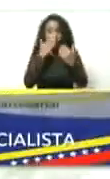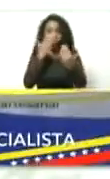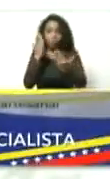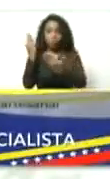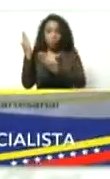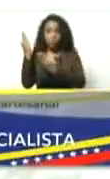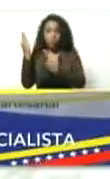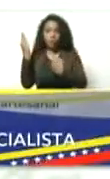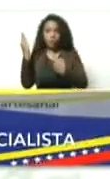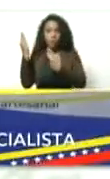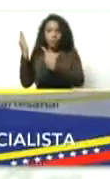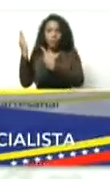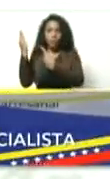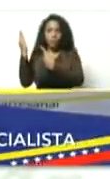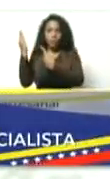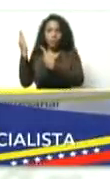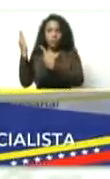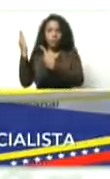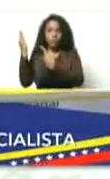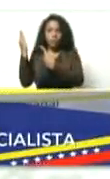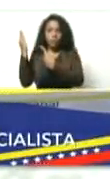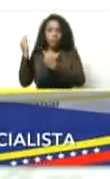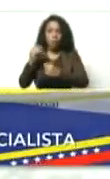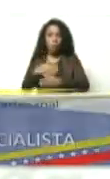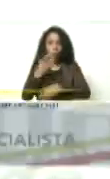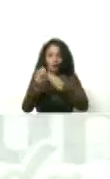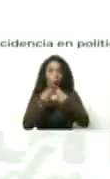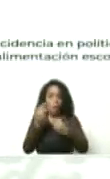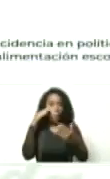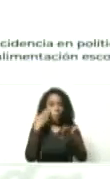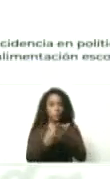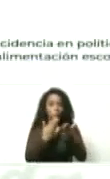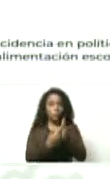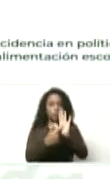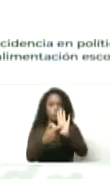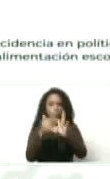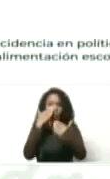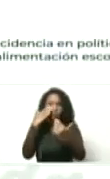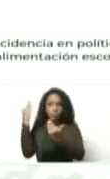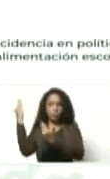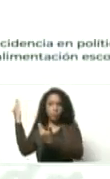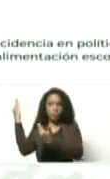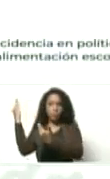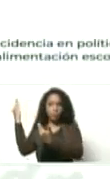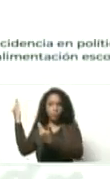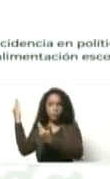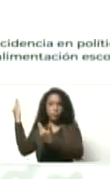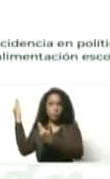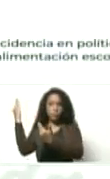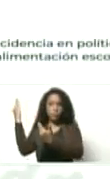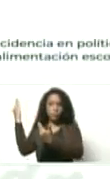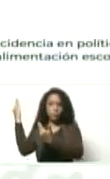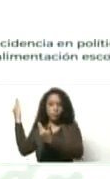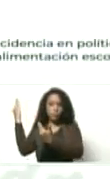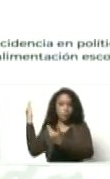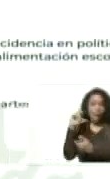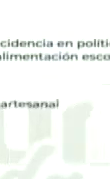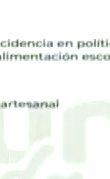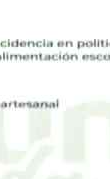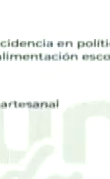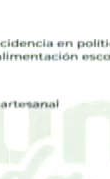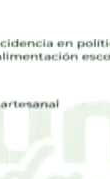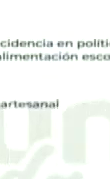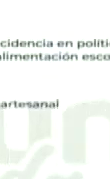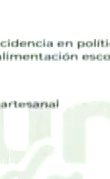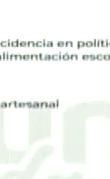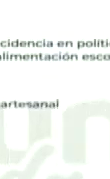metodología. Es la Traigan una cámara que pueda mostrar la metodología. Para la cámara por aquí. Laura y William la van a explicar. Se